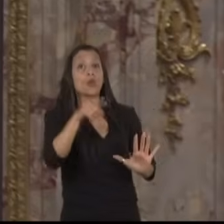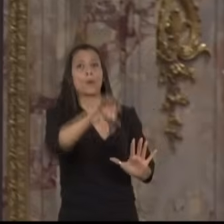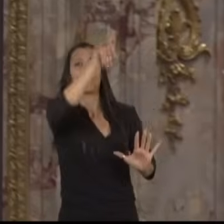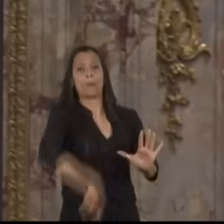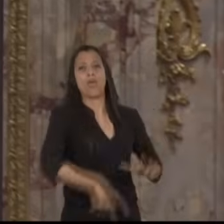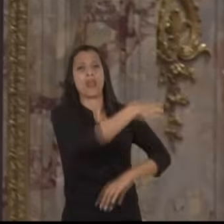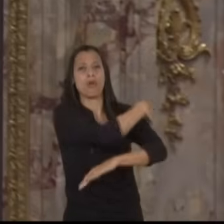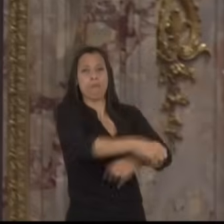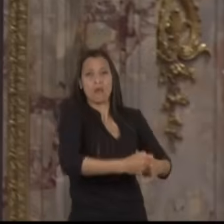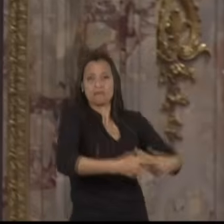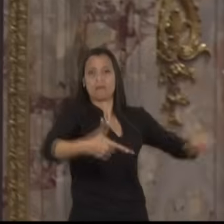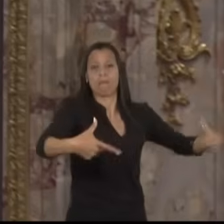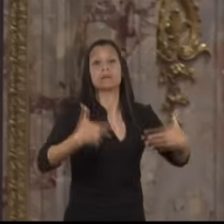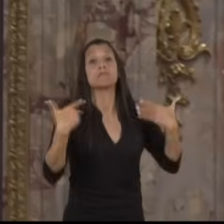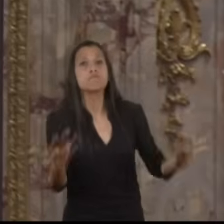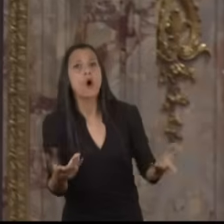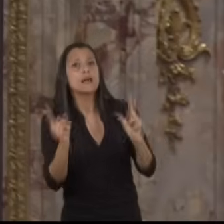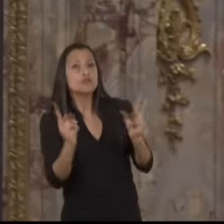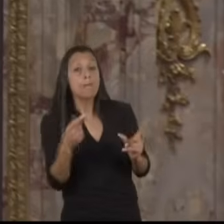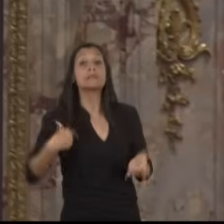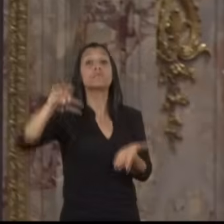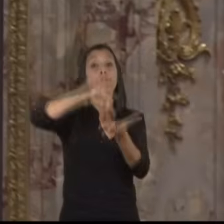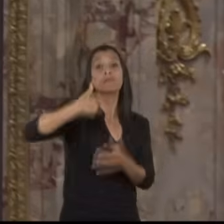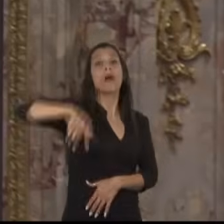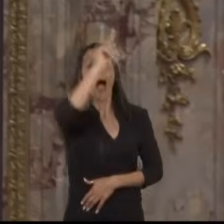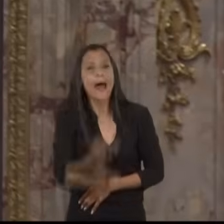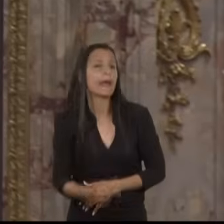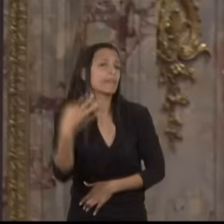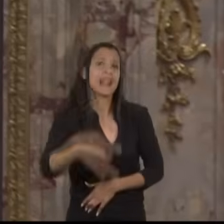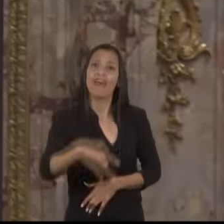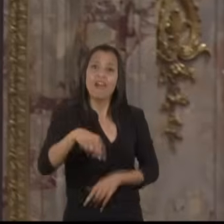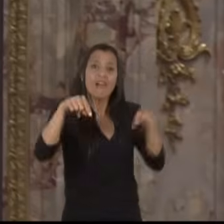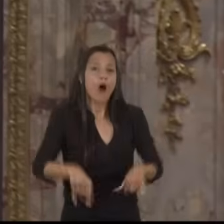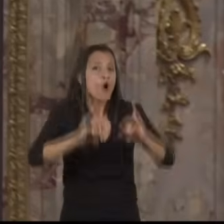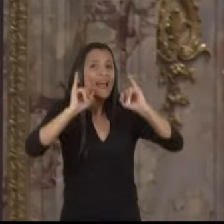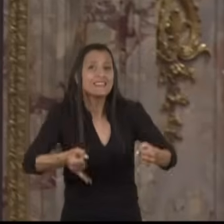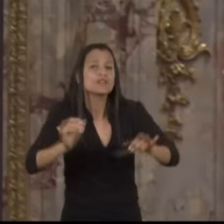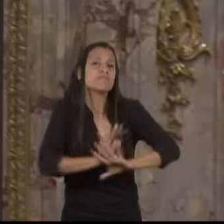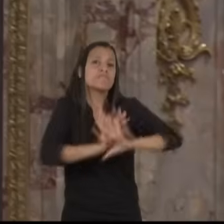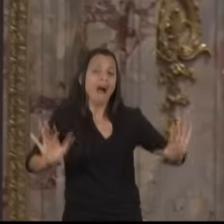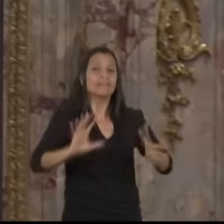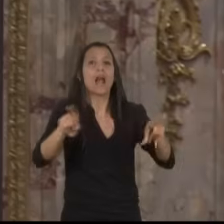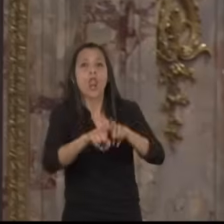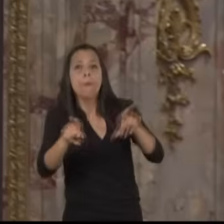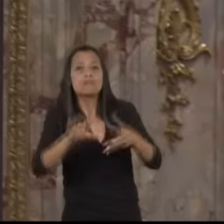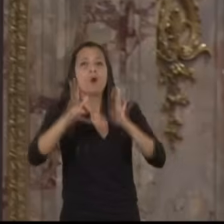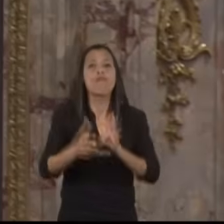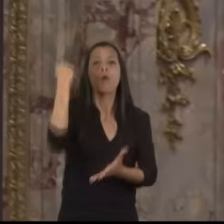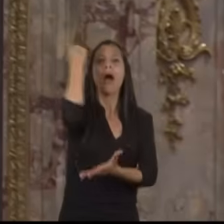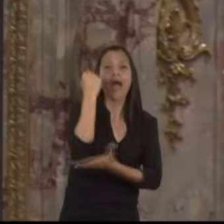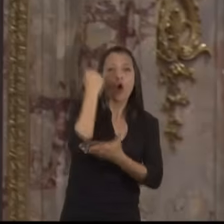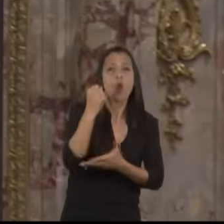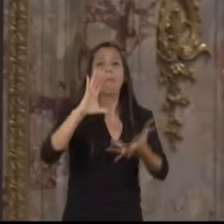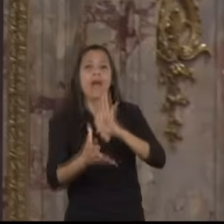pobreza. Por eso mismo Argentina debe, de una vez por todas, abandonar el autosabotaje económico